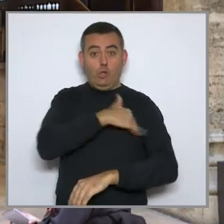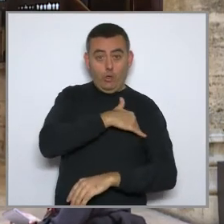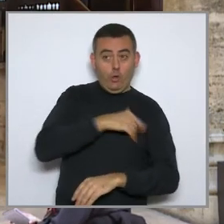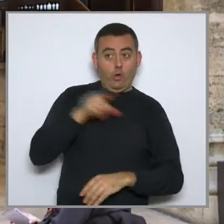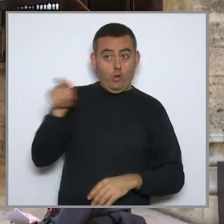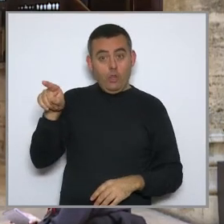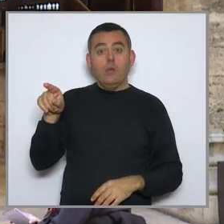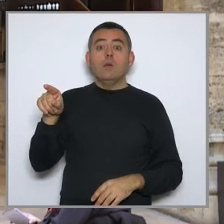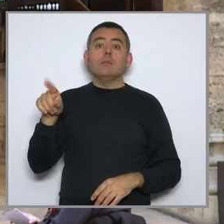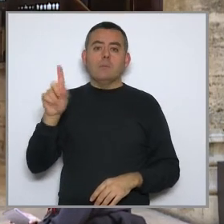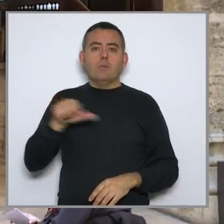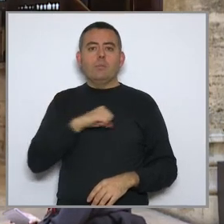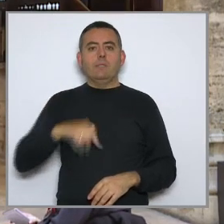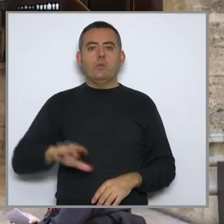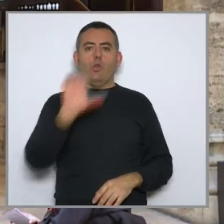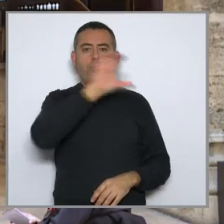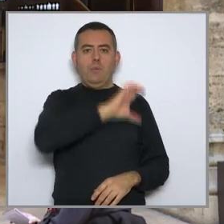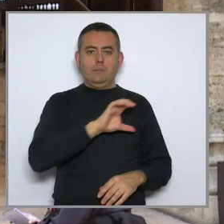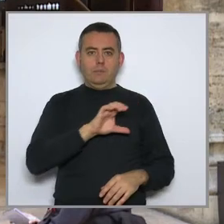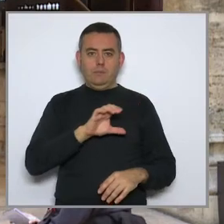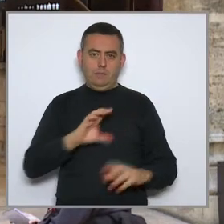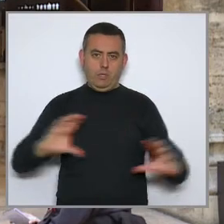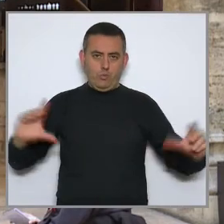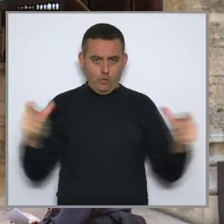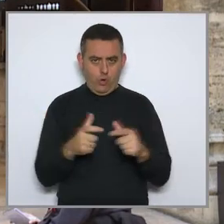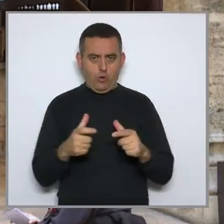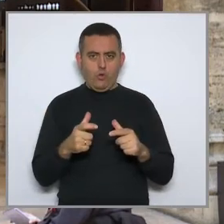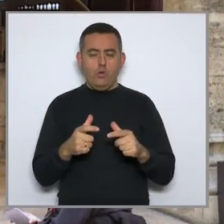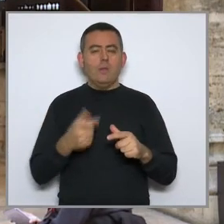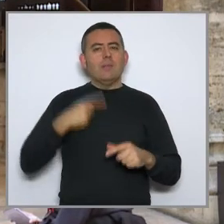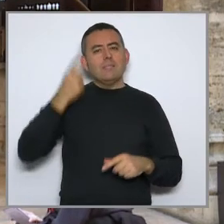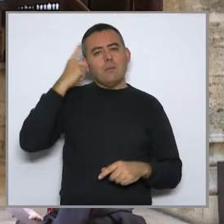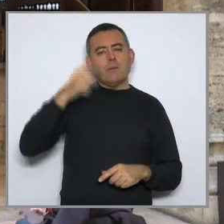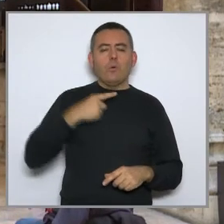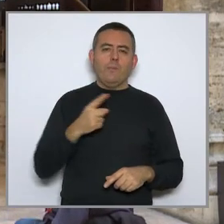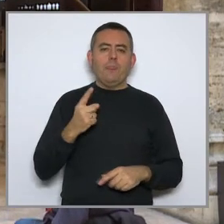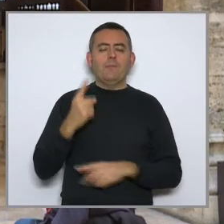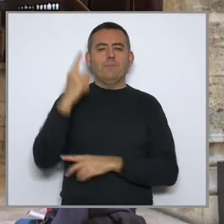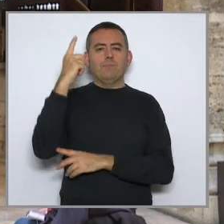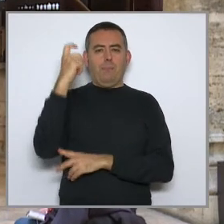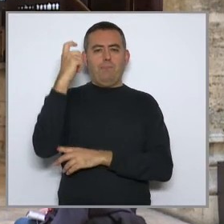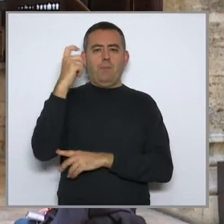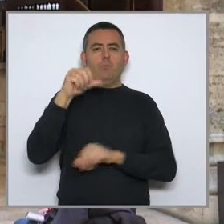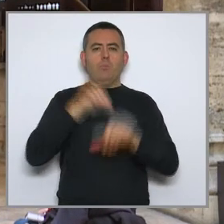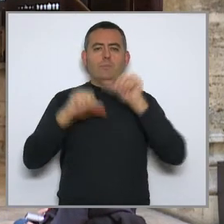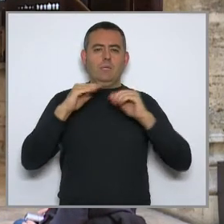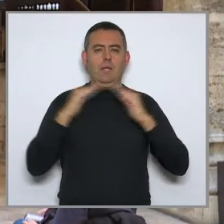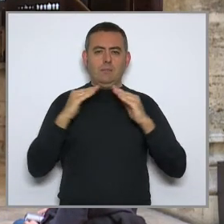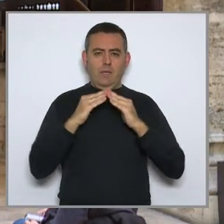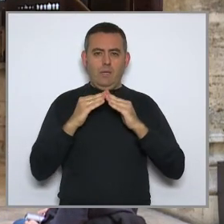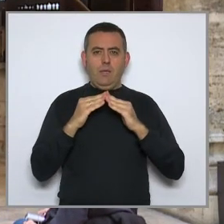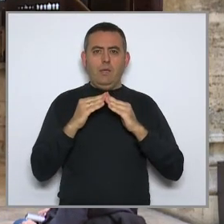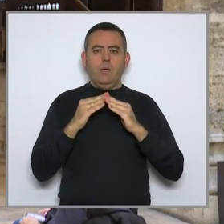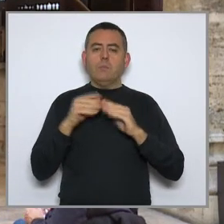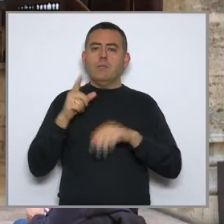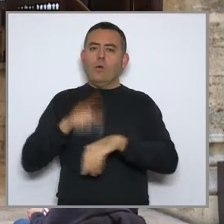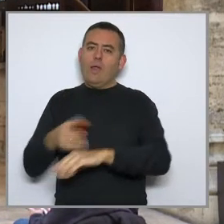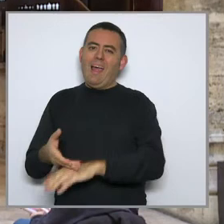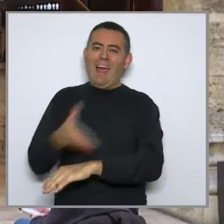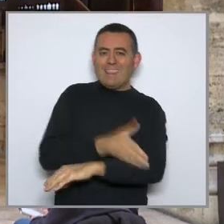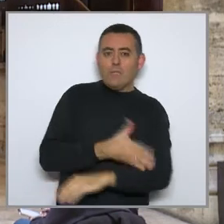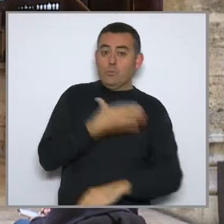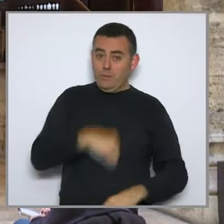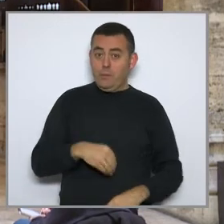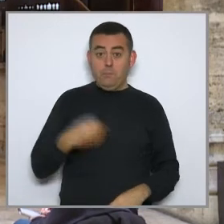autònomes. M'agradaria saber si pensen plantejar que el toc de queda s'avance, com per exemple ja han fet altres comunitats i pensa demanar Múrcia, i si